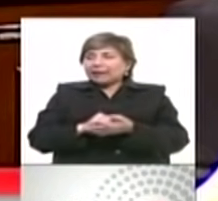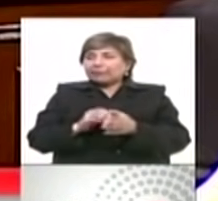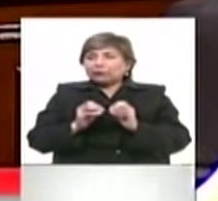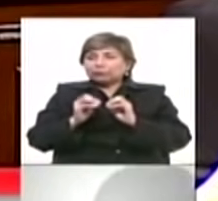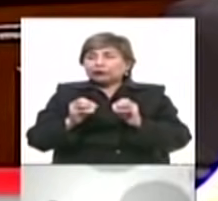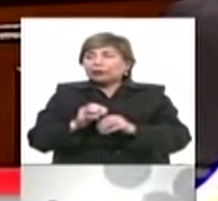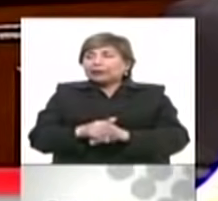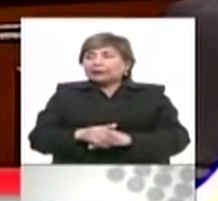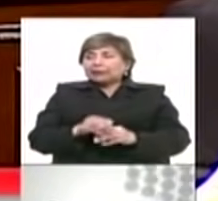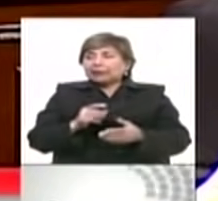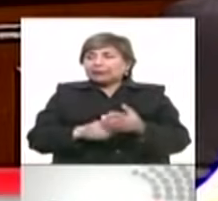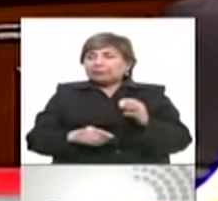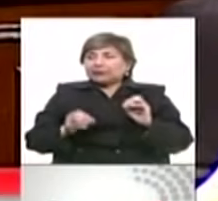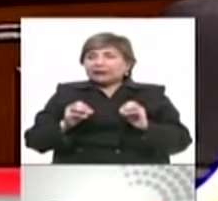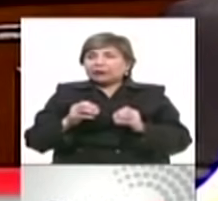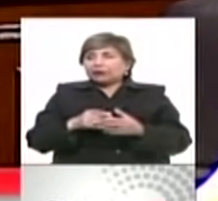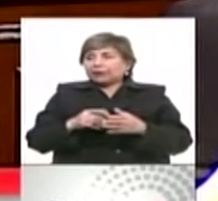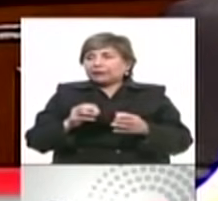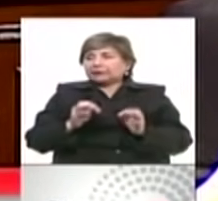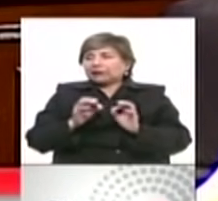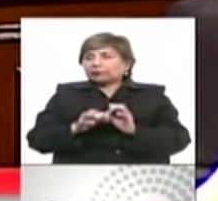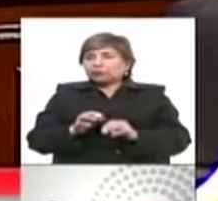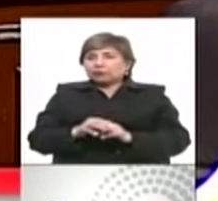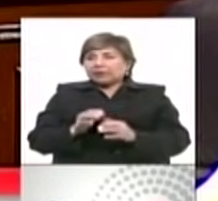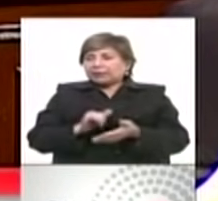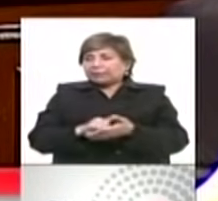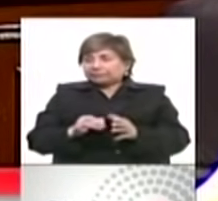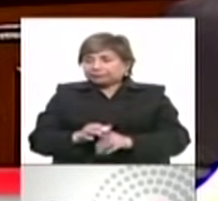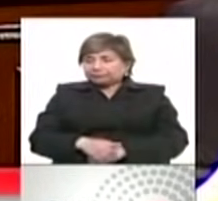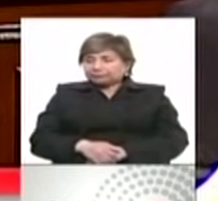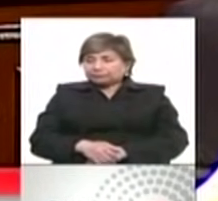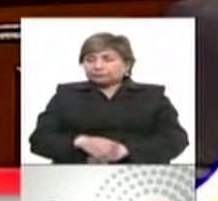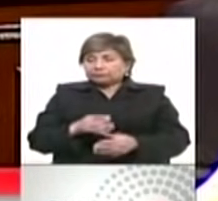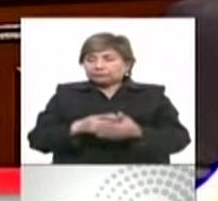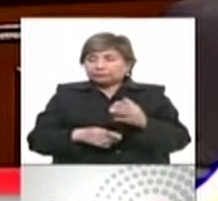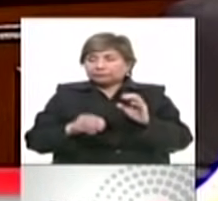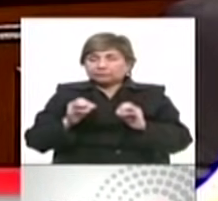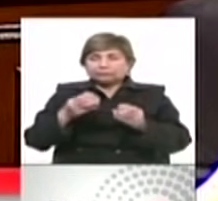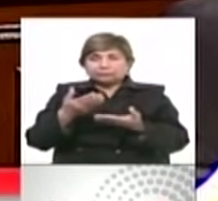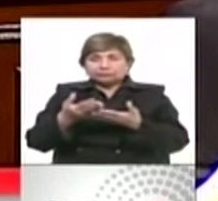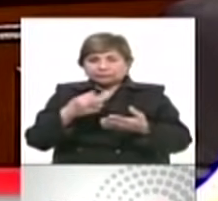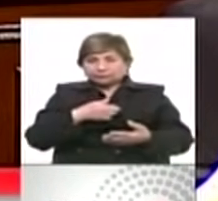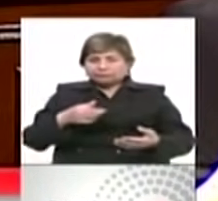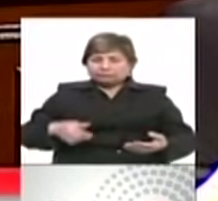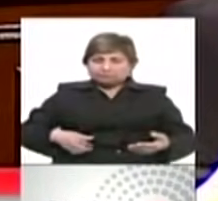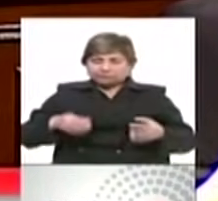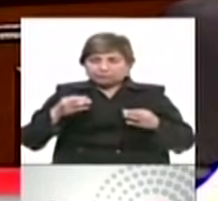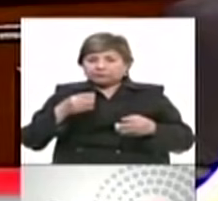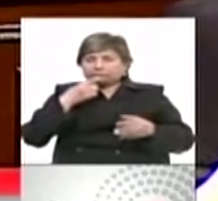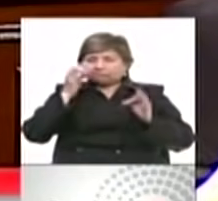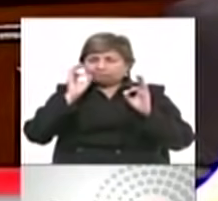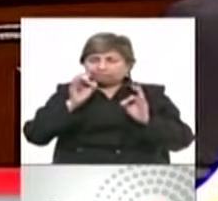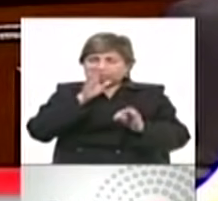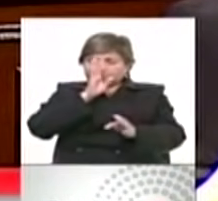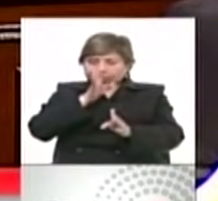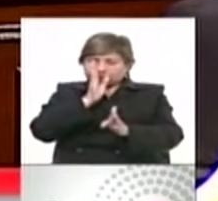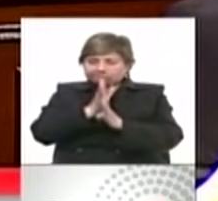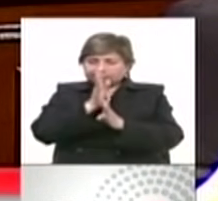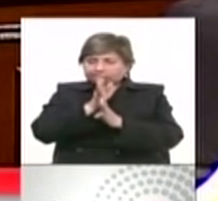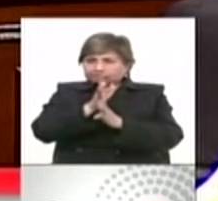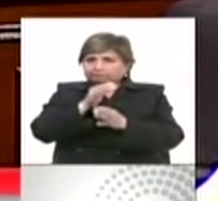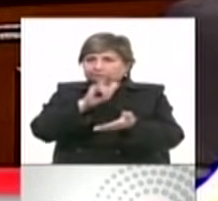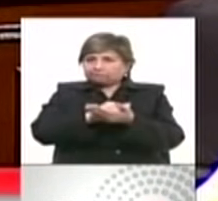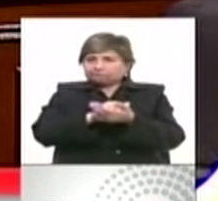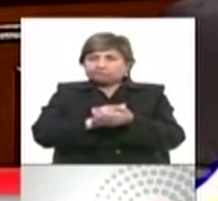que a los pueblos que están alrededor de esta gran masa de gas se debe